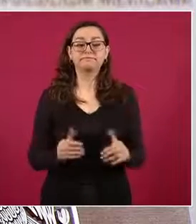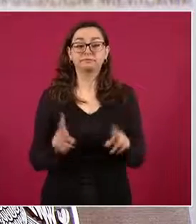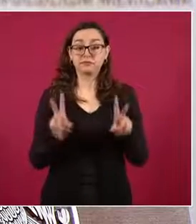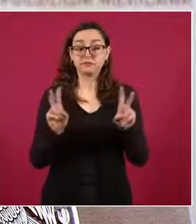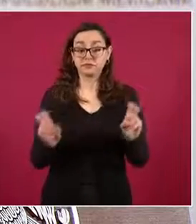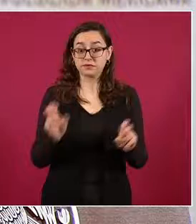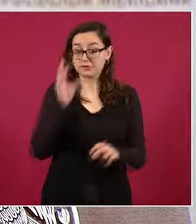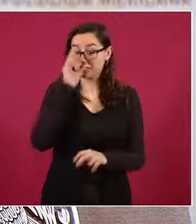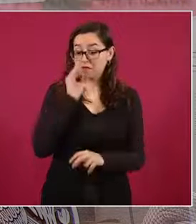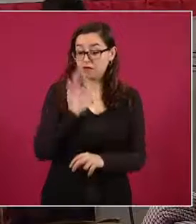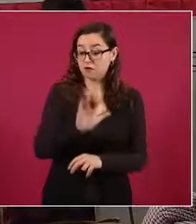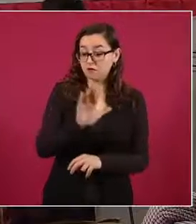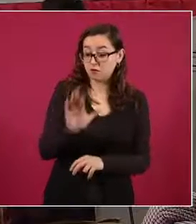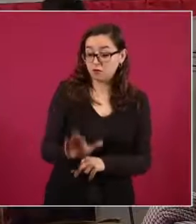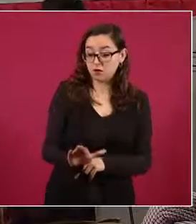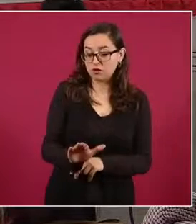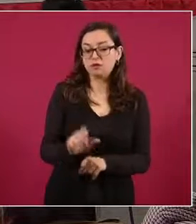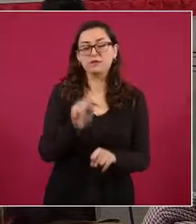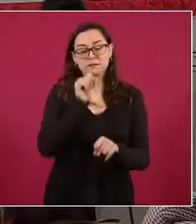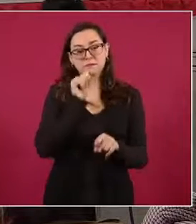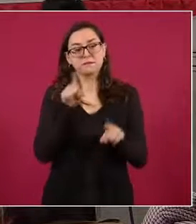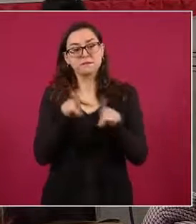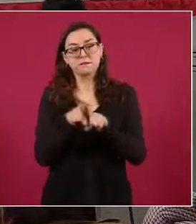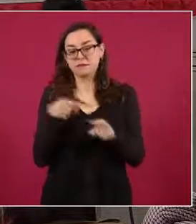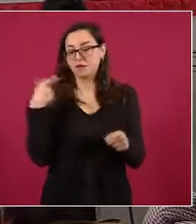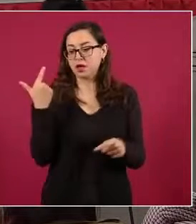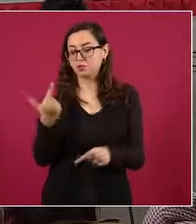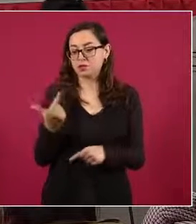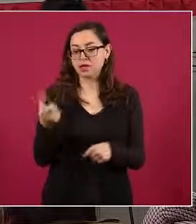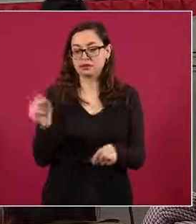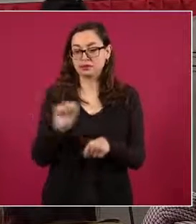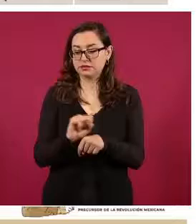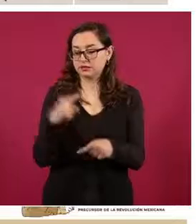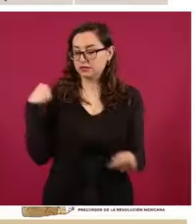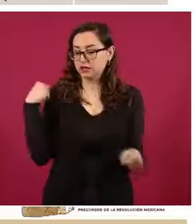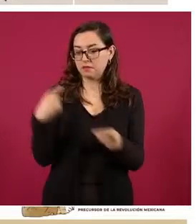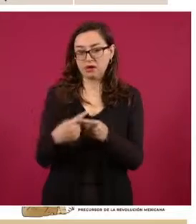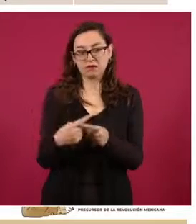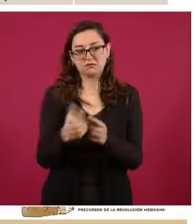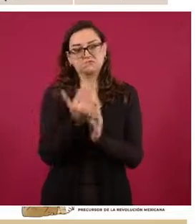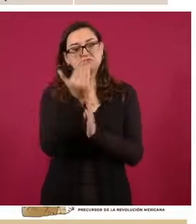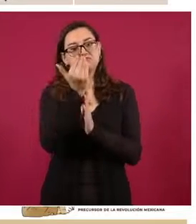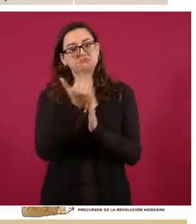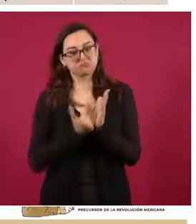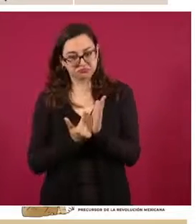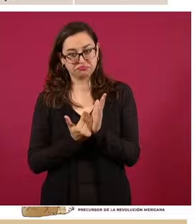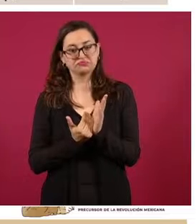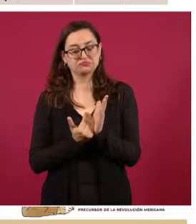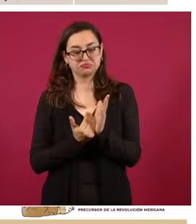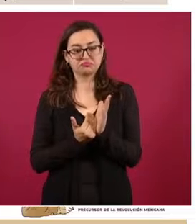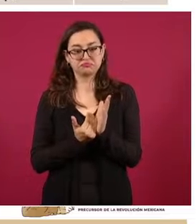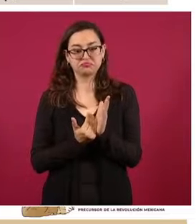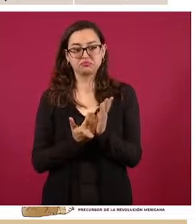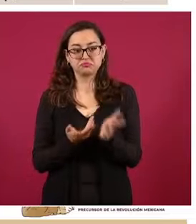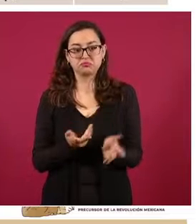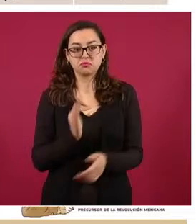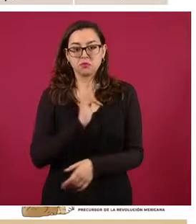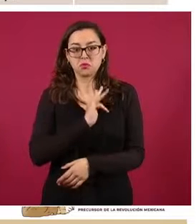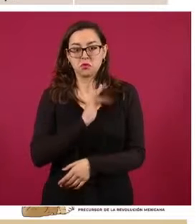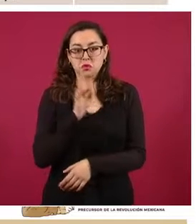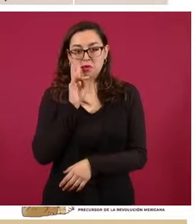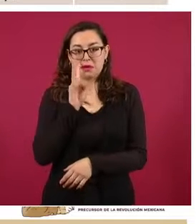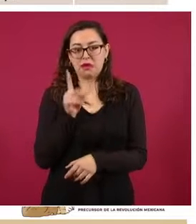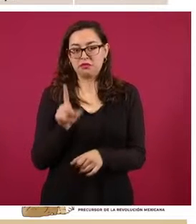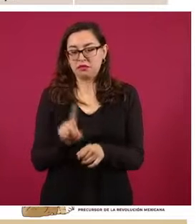muy consistente por 7 semanas consecutivas de reducción, con cifras que están ya en un dígito